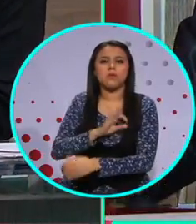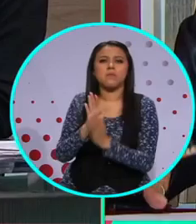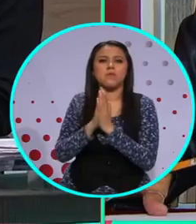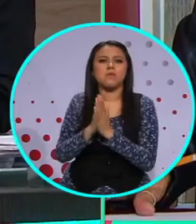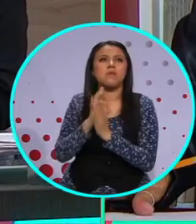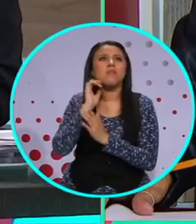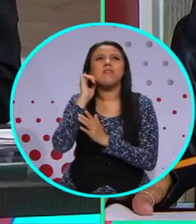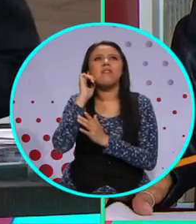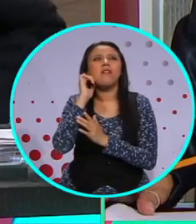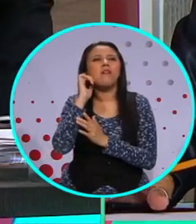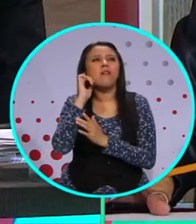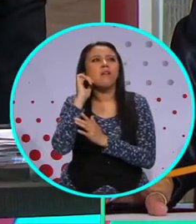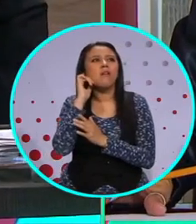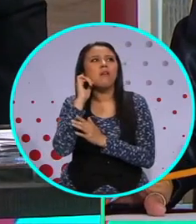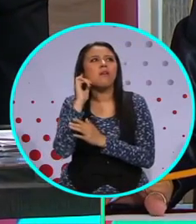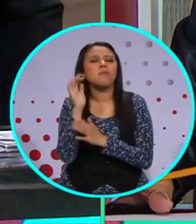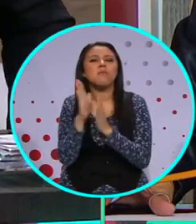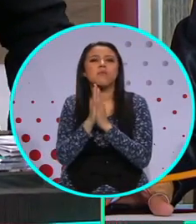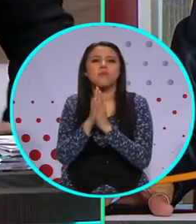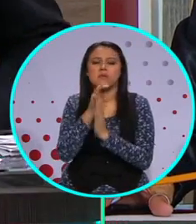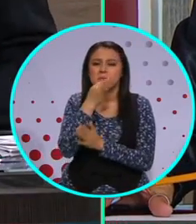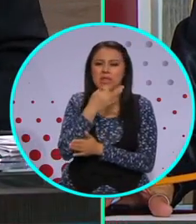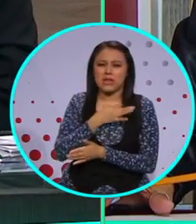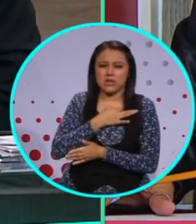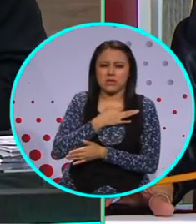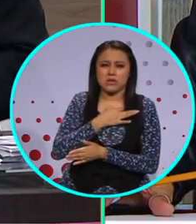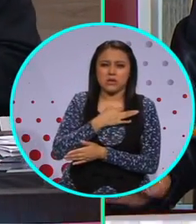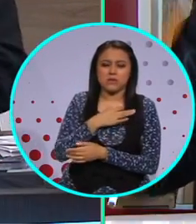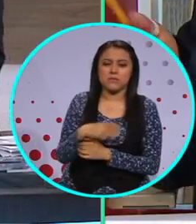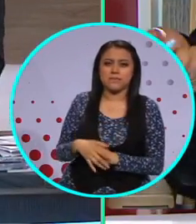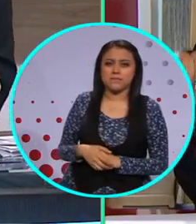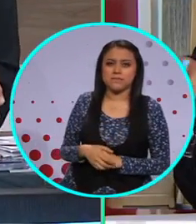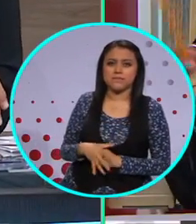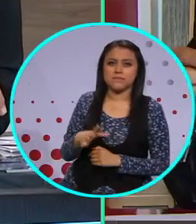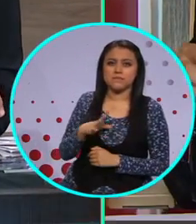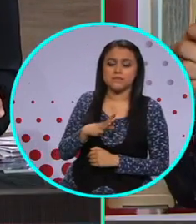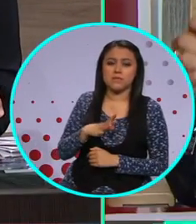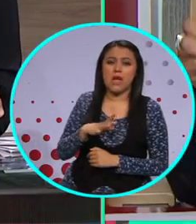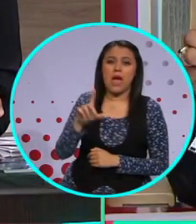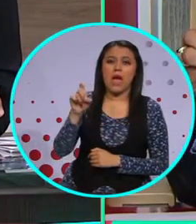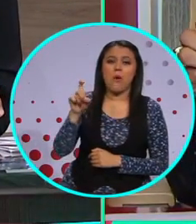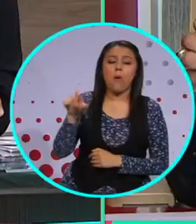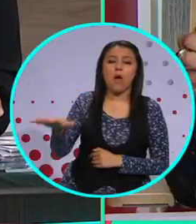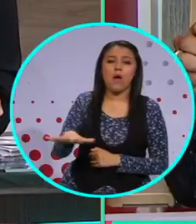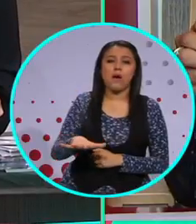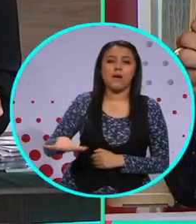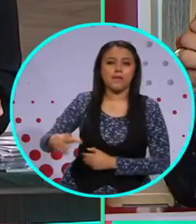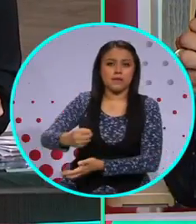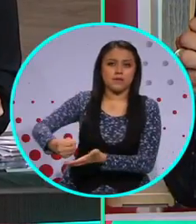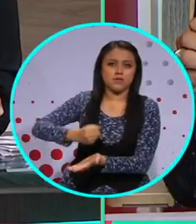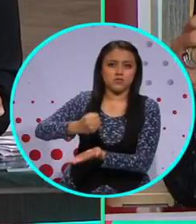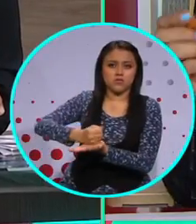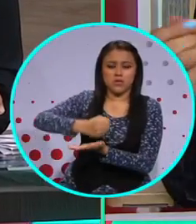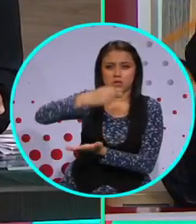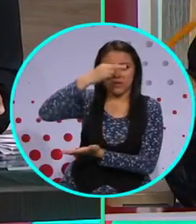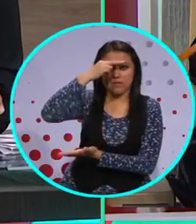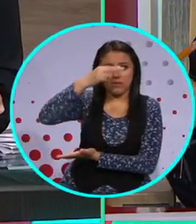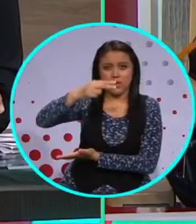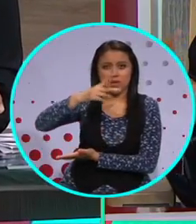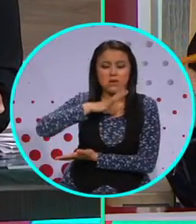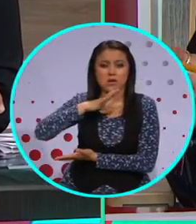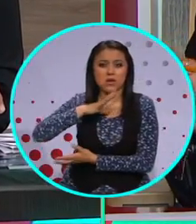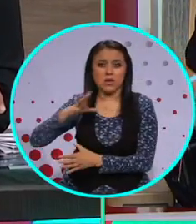no escucho me dicen que el sistema de aguas en la ciudad de méxico fue a